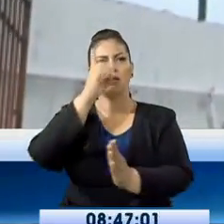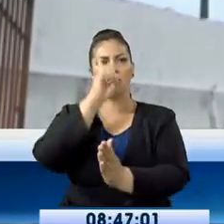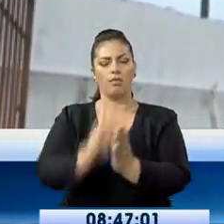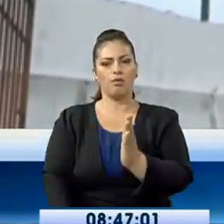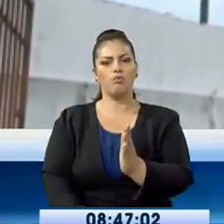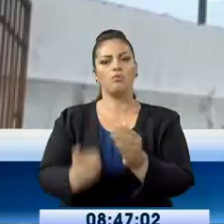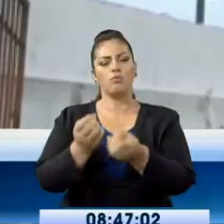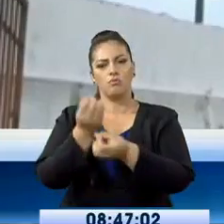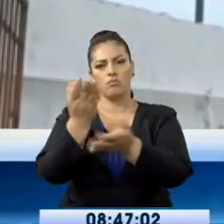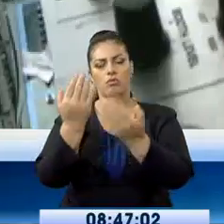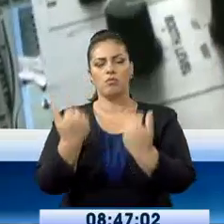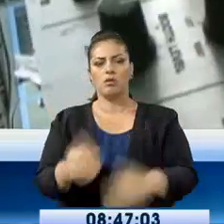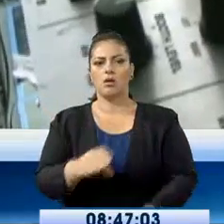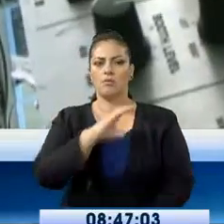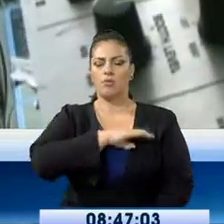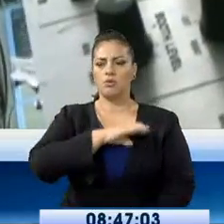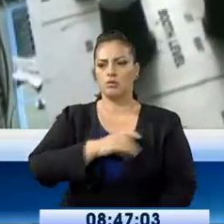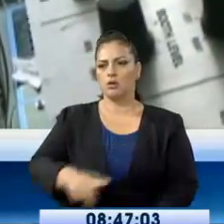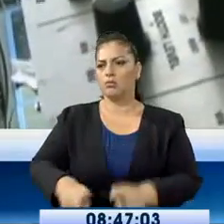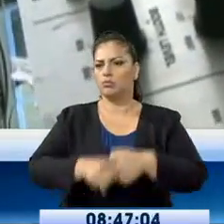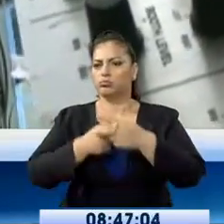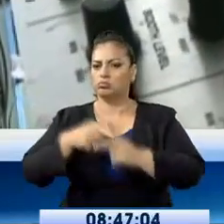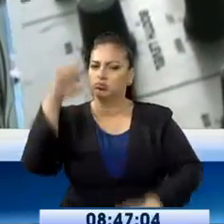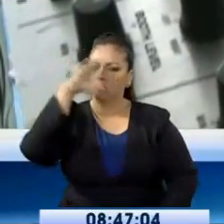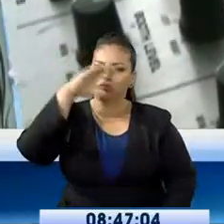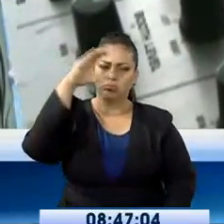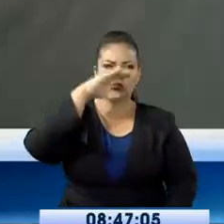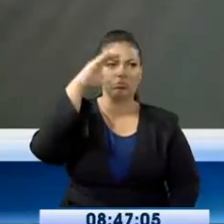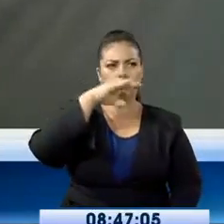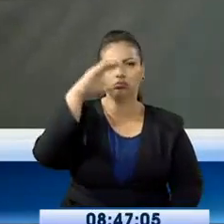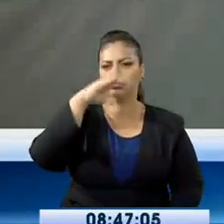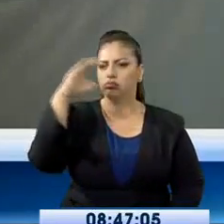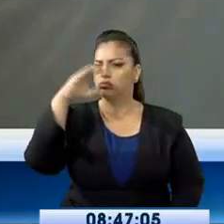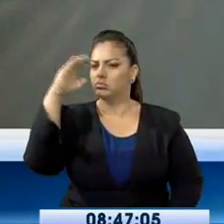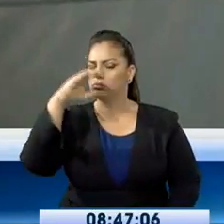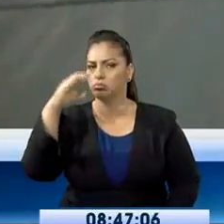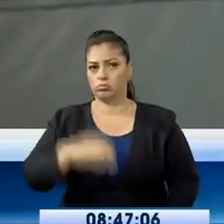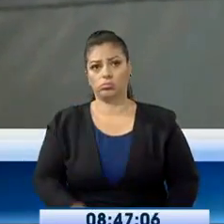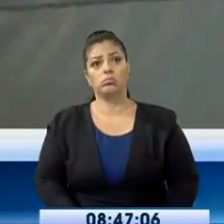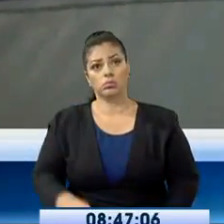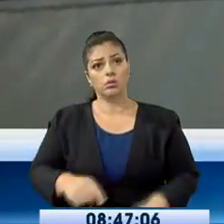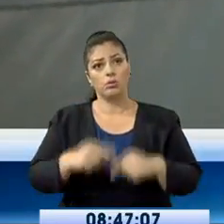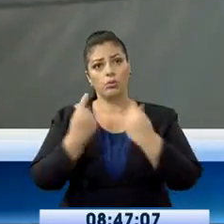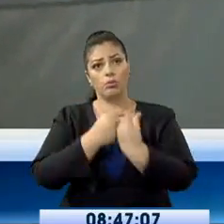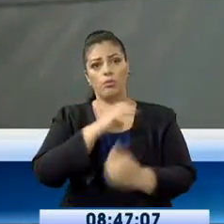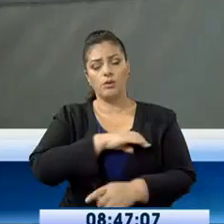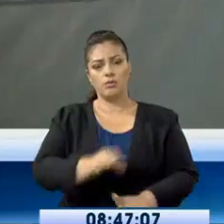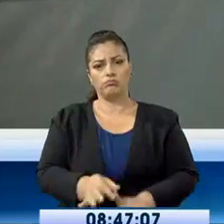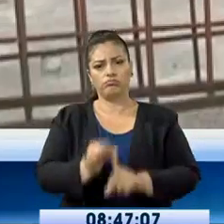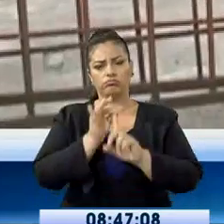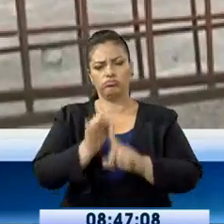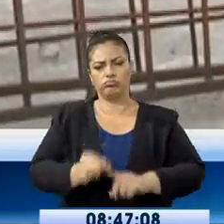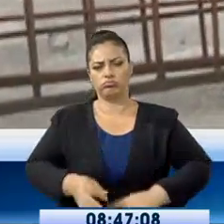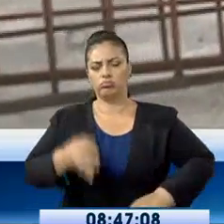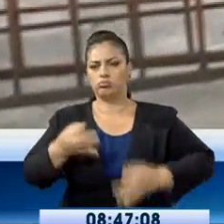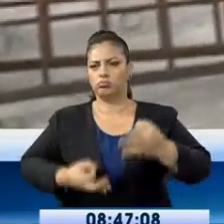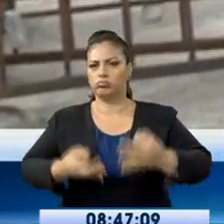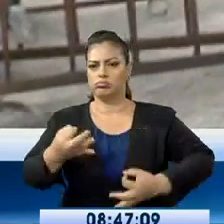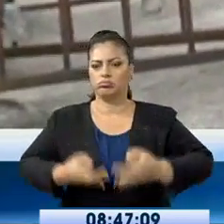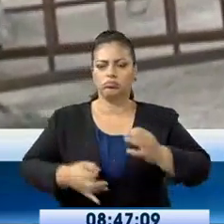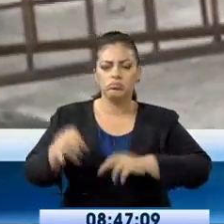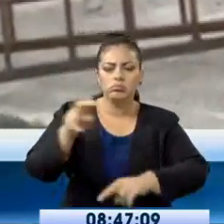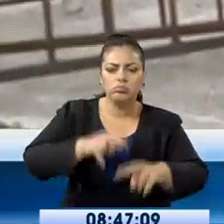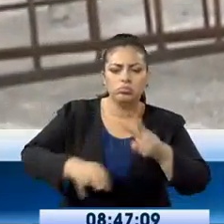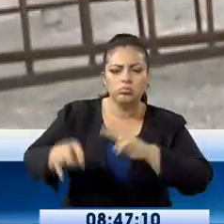duro camino de intentar recuperar lo que perdió. Labores de inteligencia de agentes de la Policía Judicial del Distrito Metropolitano de Quito permitieron llegar a